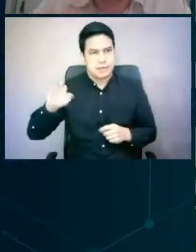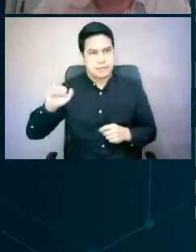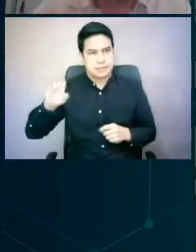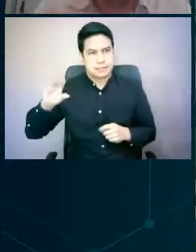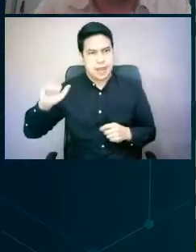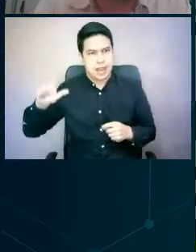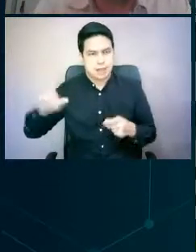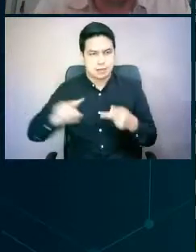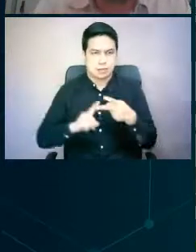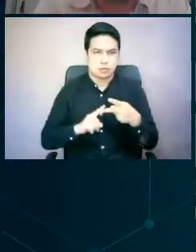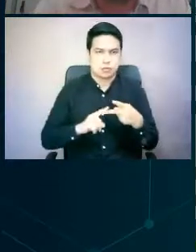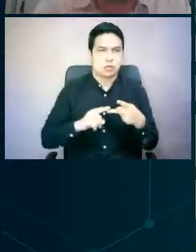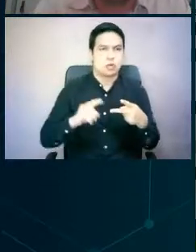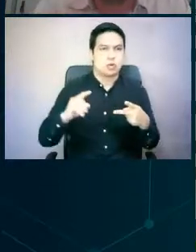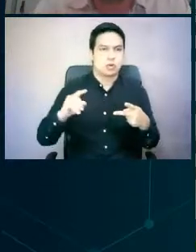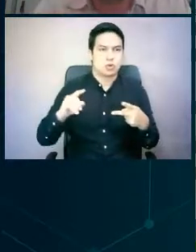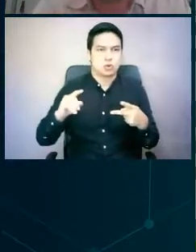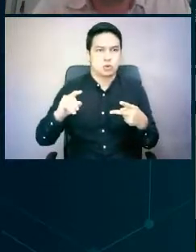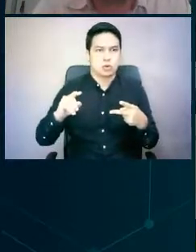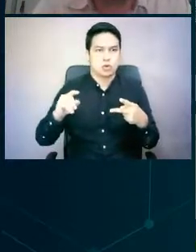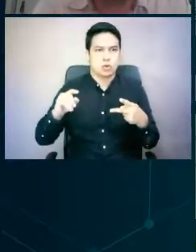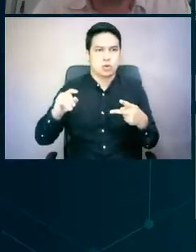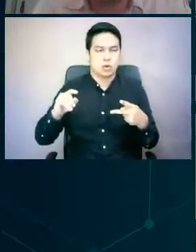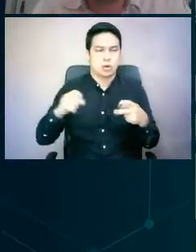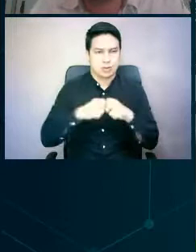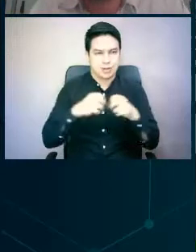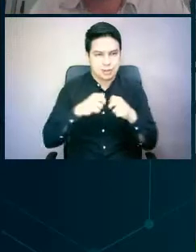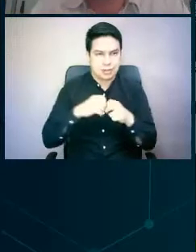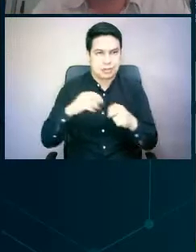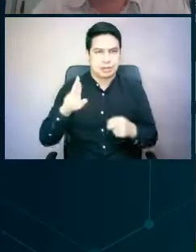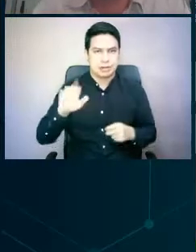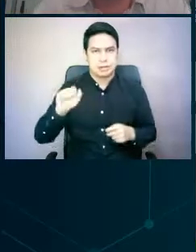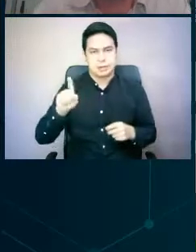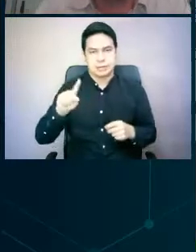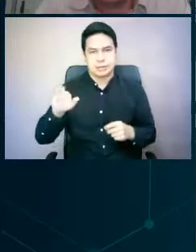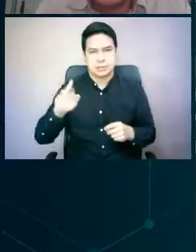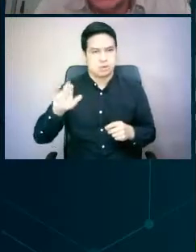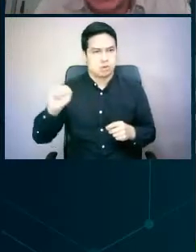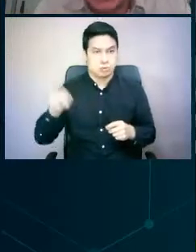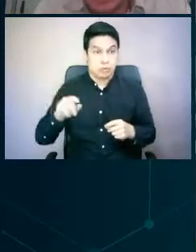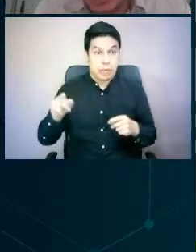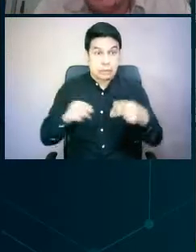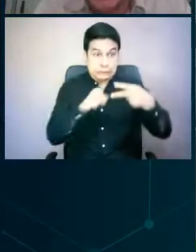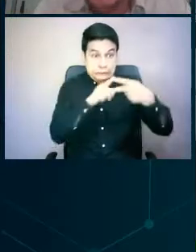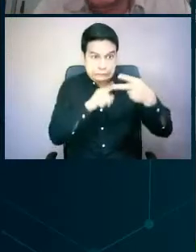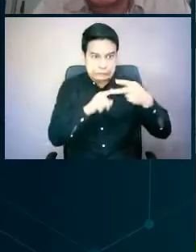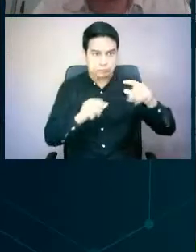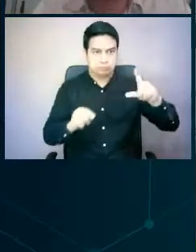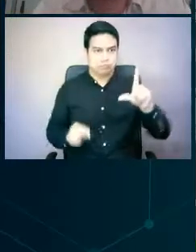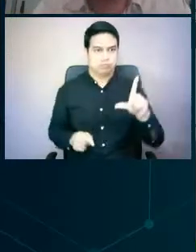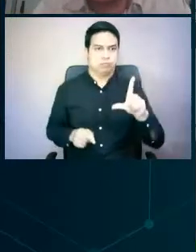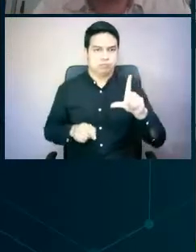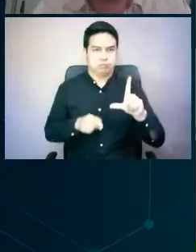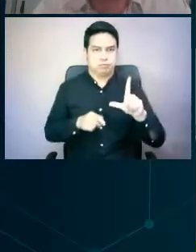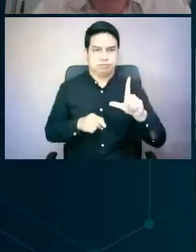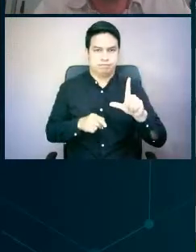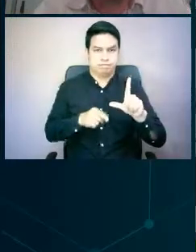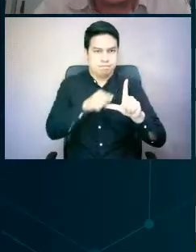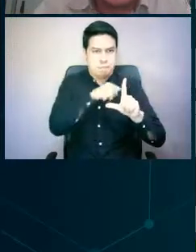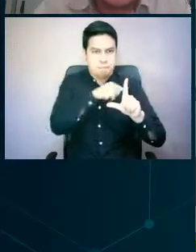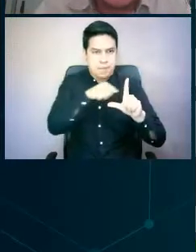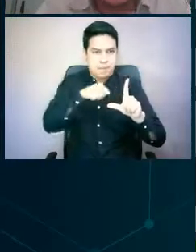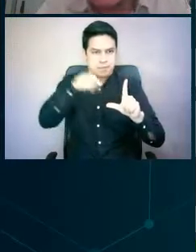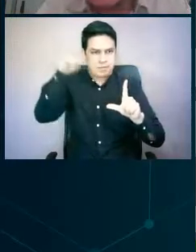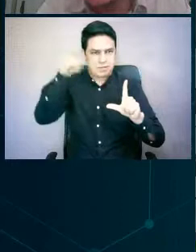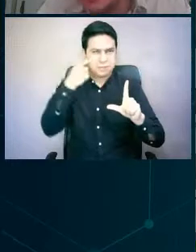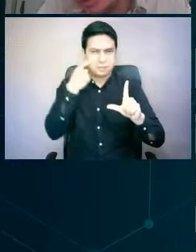XY, donde se pone la característica de operación de la protección diferencial. Entonces, esta curvita que vemos en este gráfico,